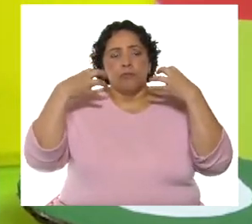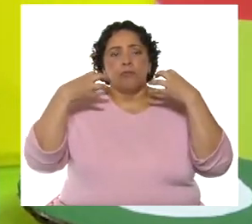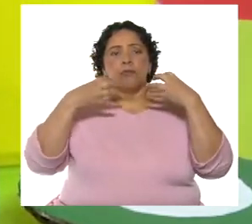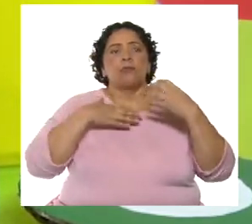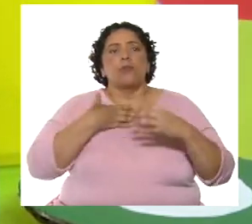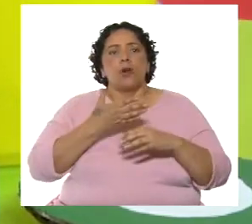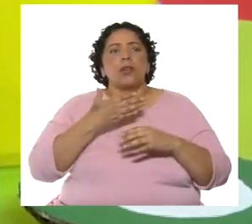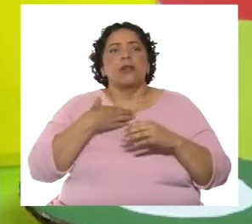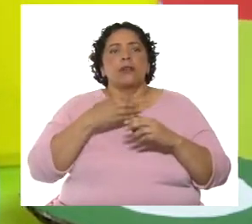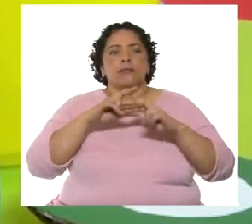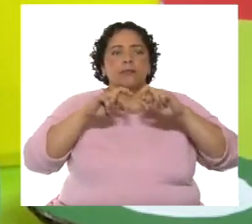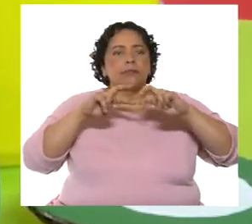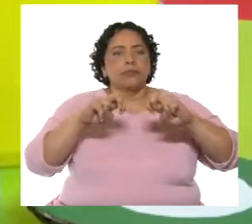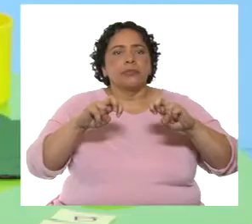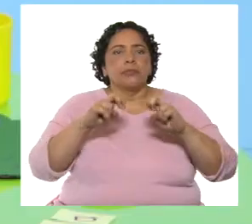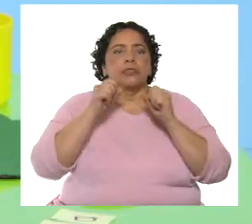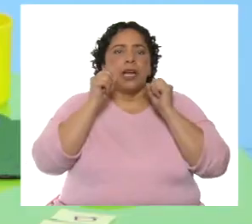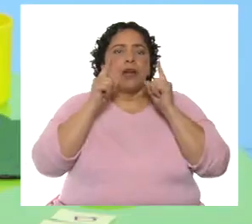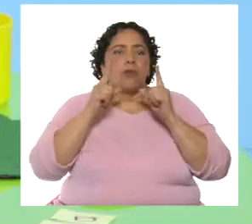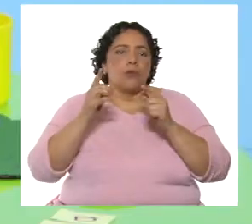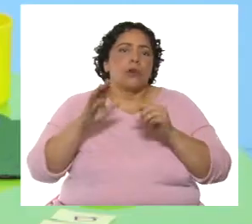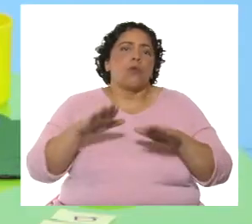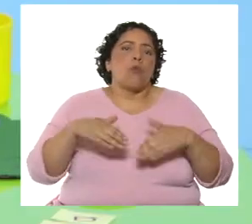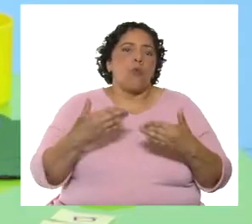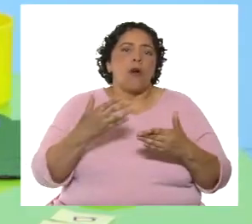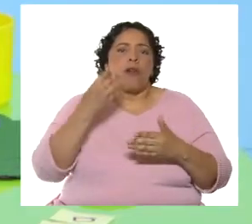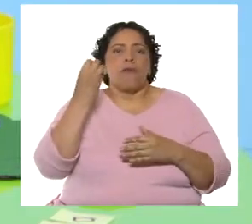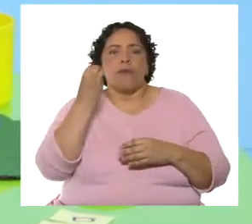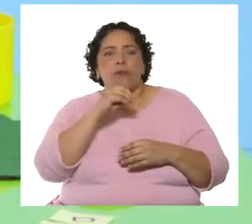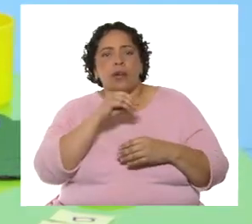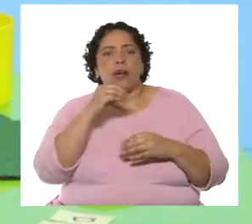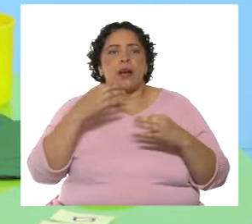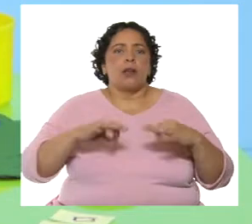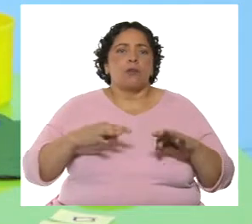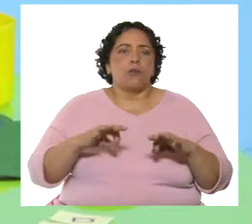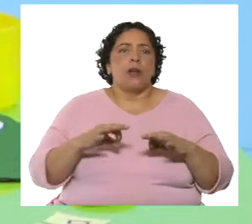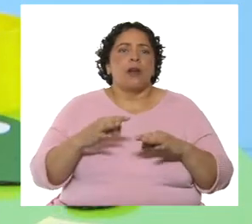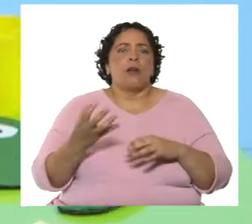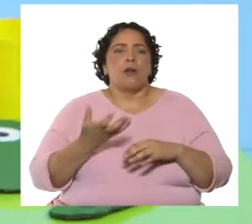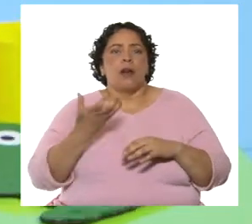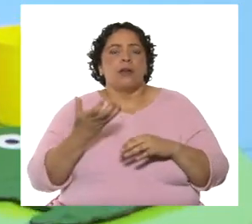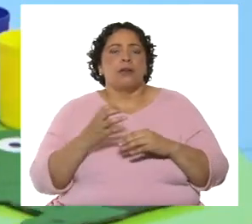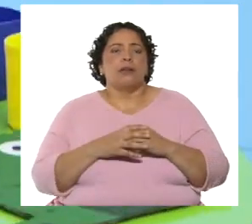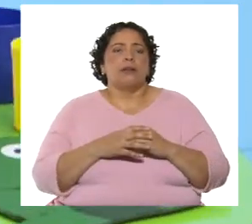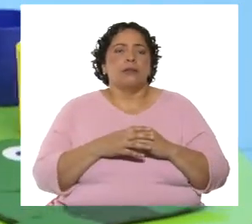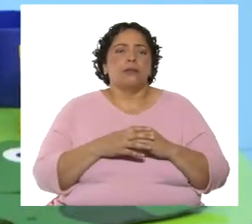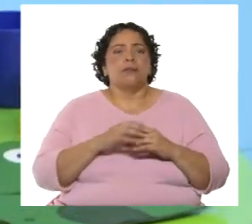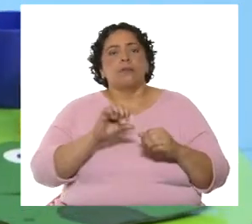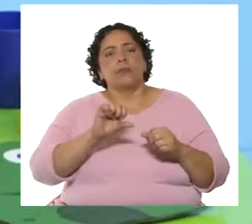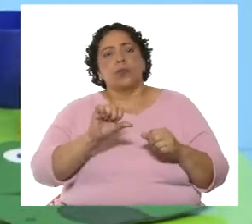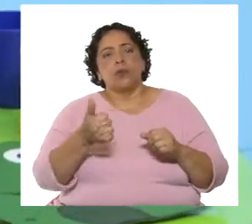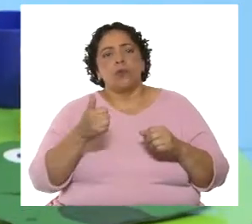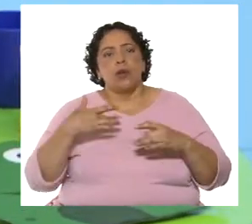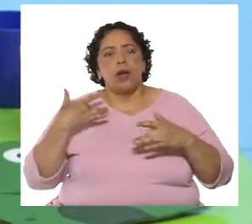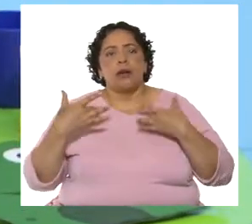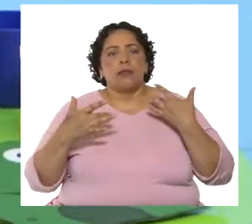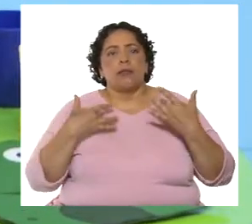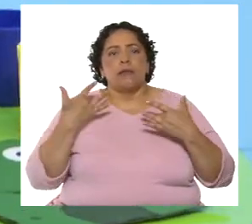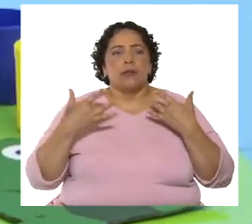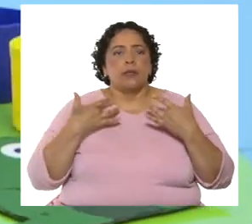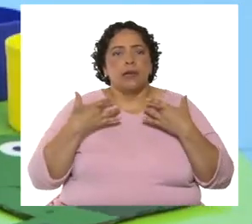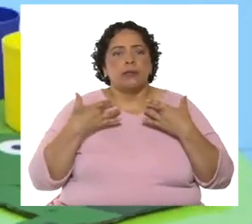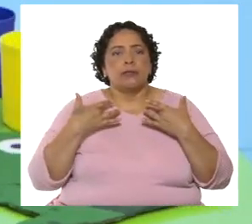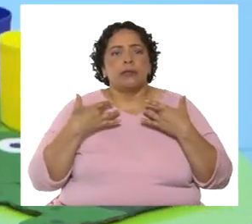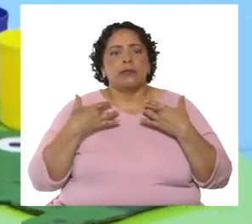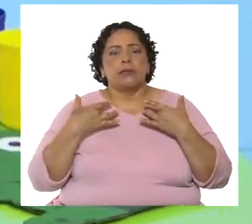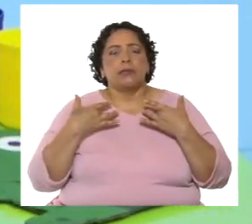cuál es la tibia, cuál es la fría y cuál es la natural. Otra de las actividades que tenemos es